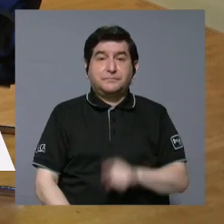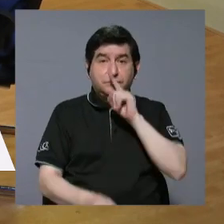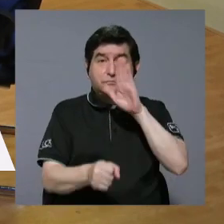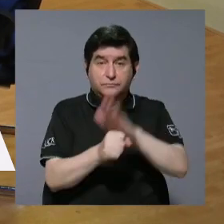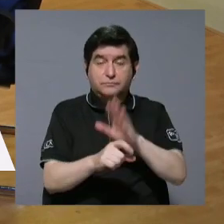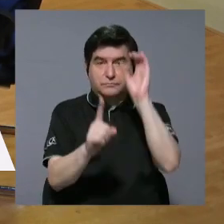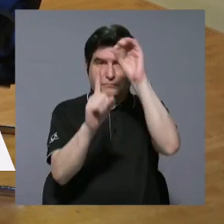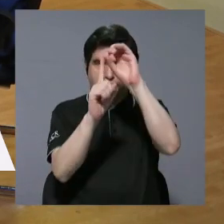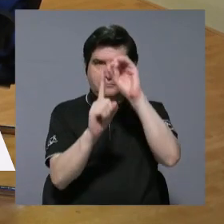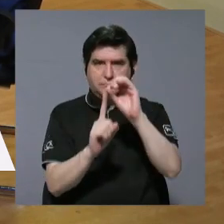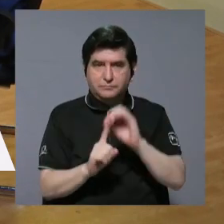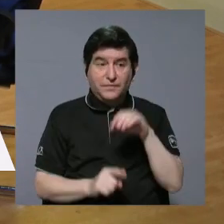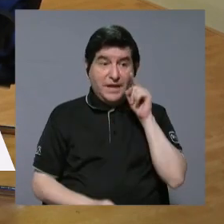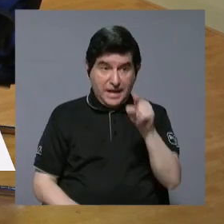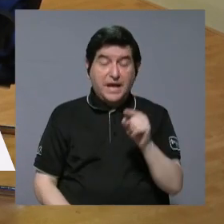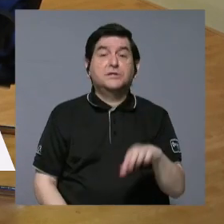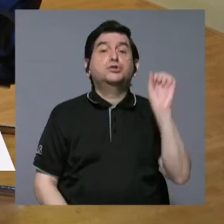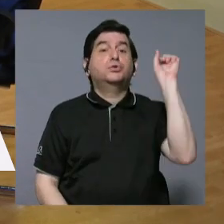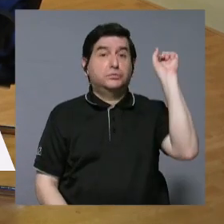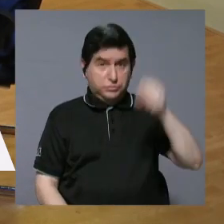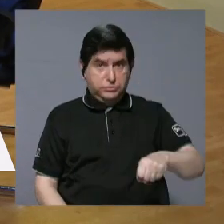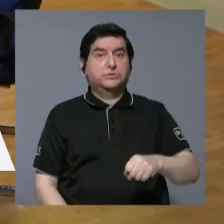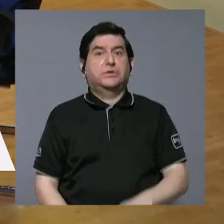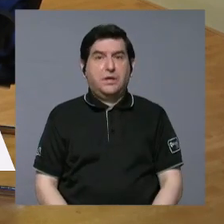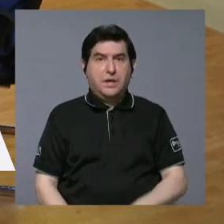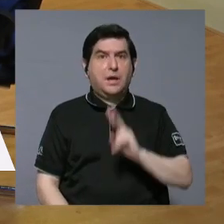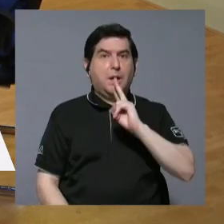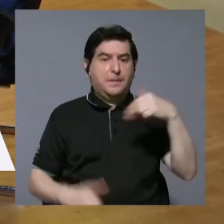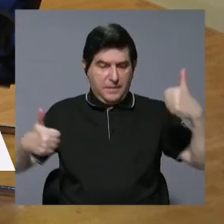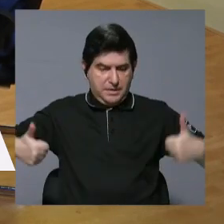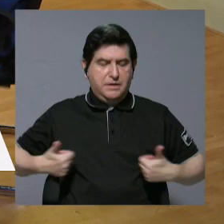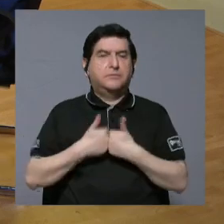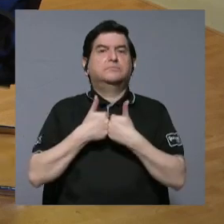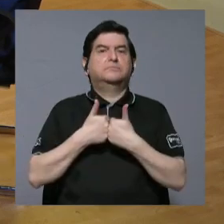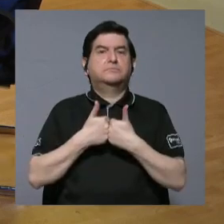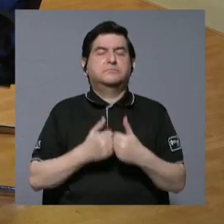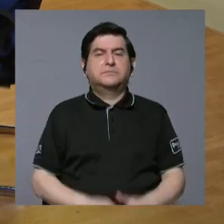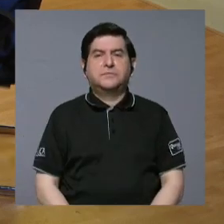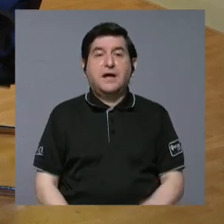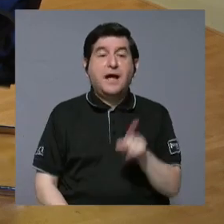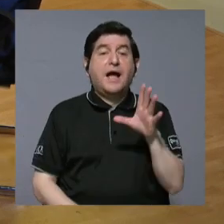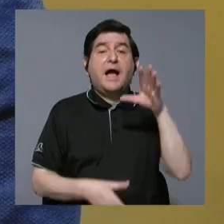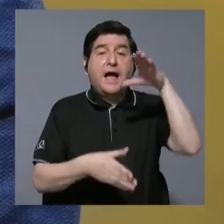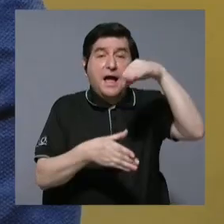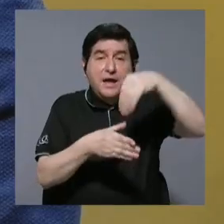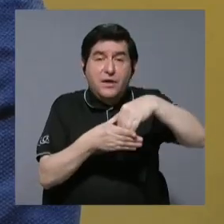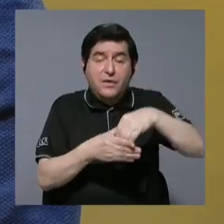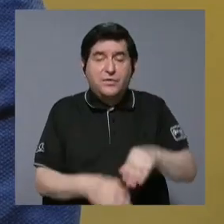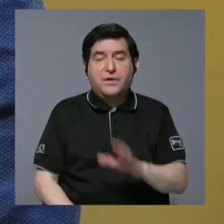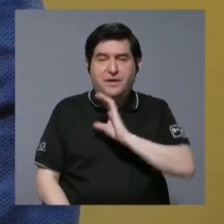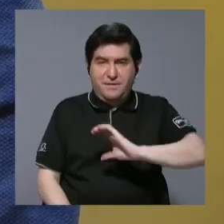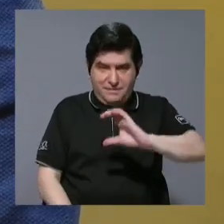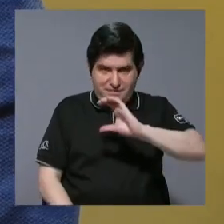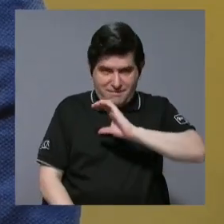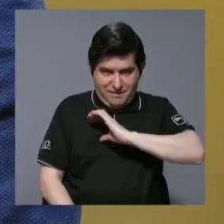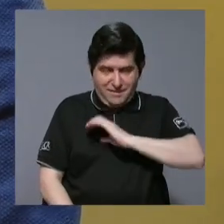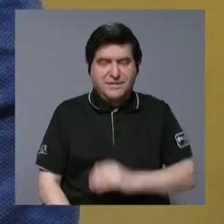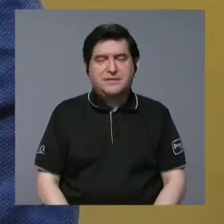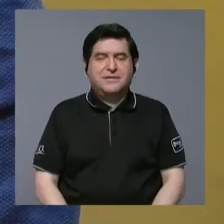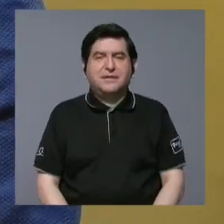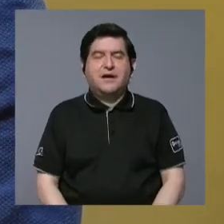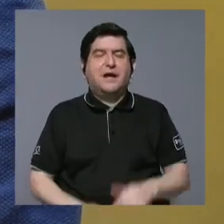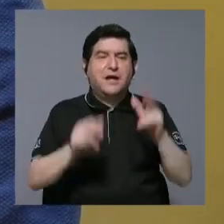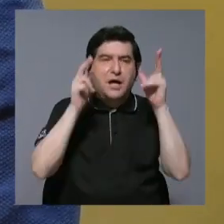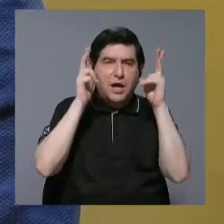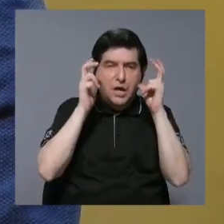los objetivos. Eso es un verdadero reto, y es donde se involucran aspectos precisamente como la capacidad de